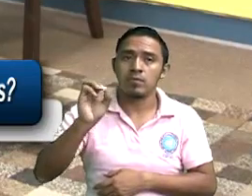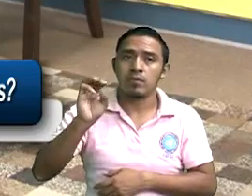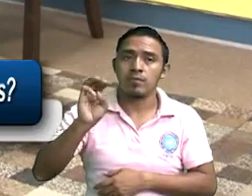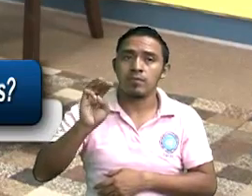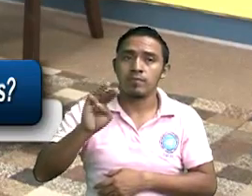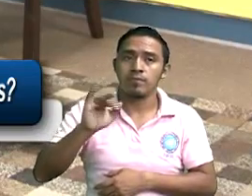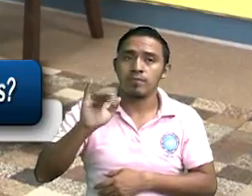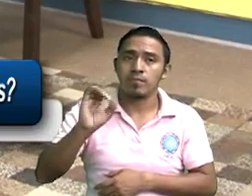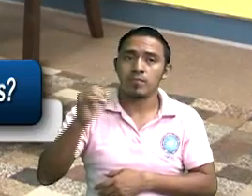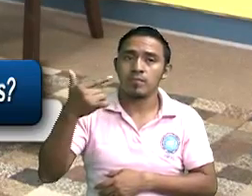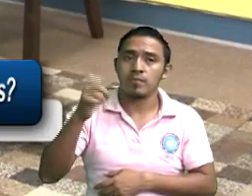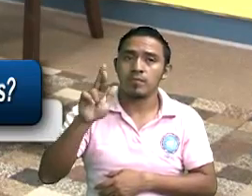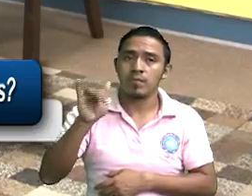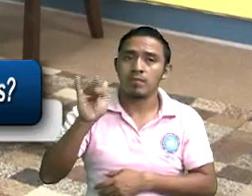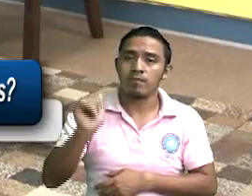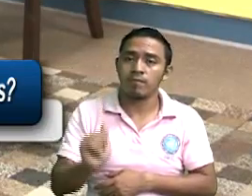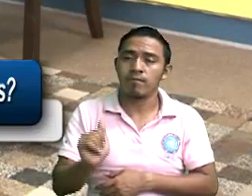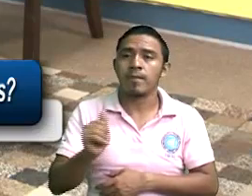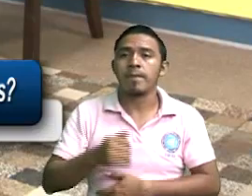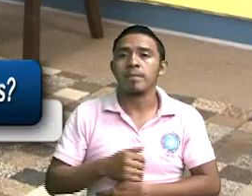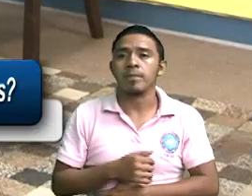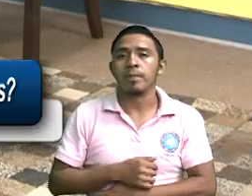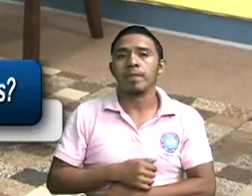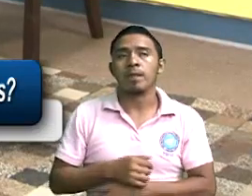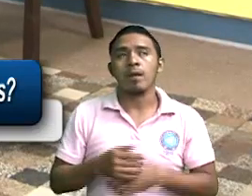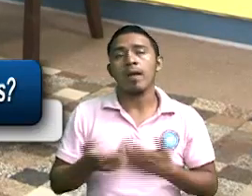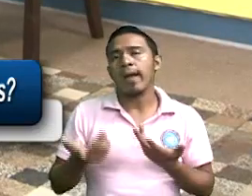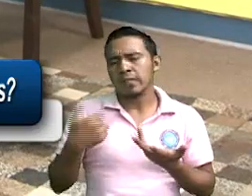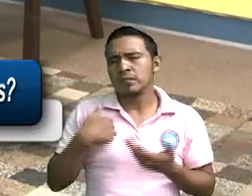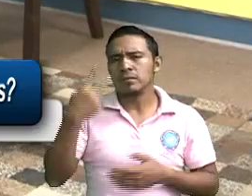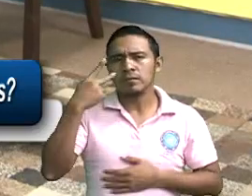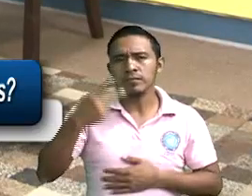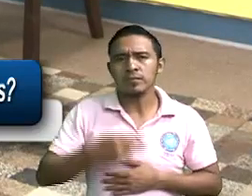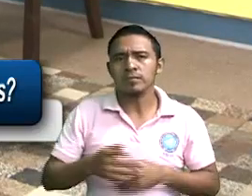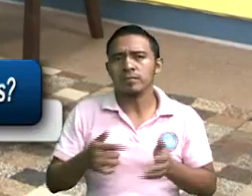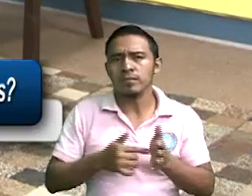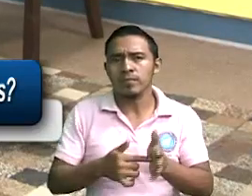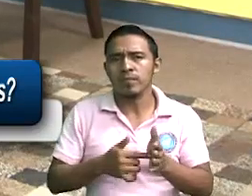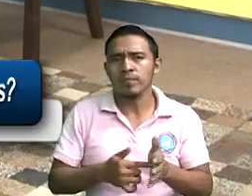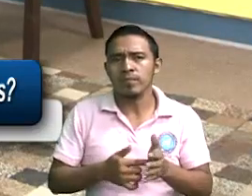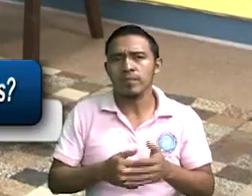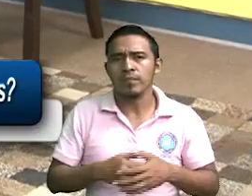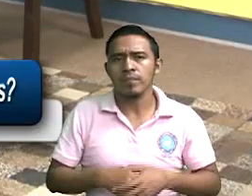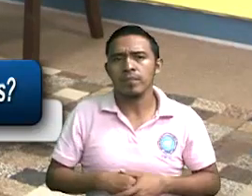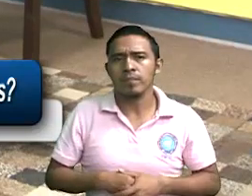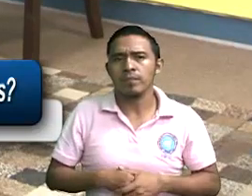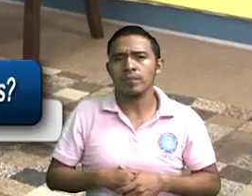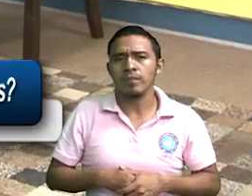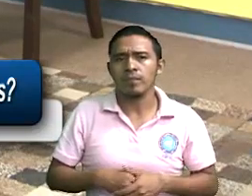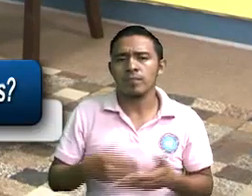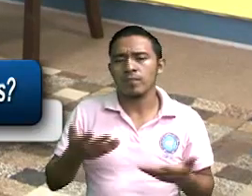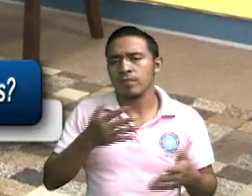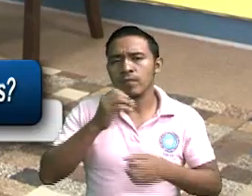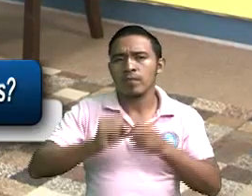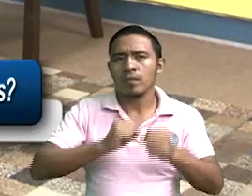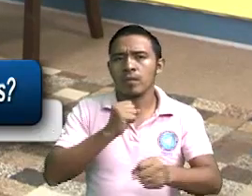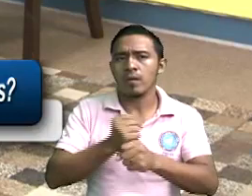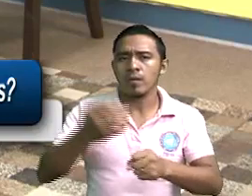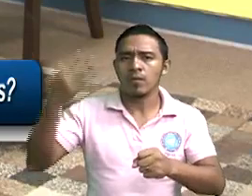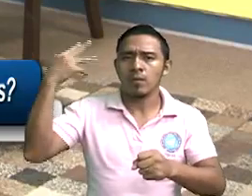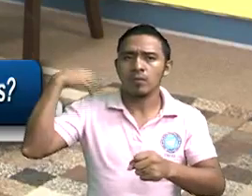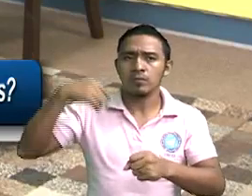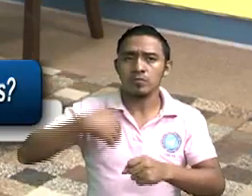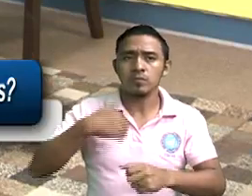Electromiografía. Sí, esto lo he visto, por ejemplo, en cuando hace algunos años yo tuve un